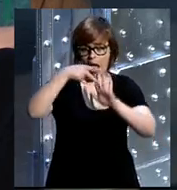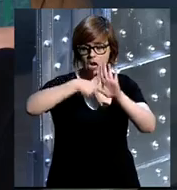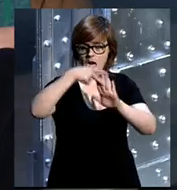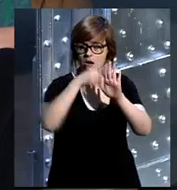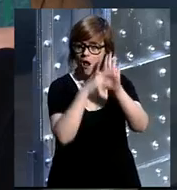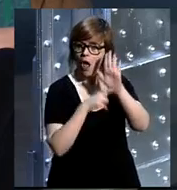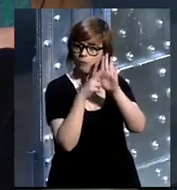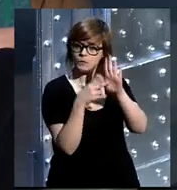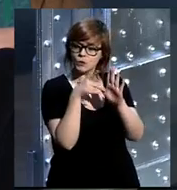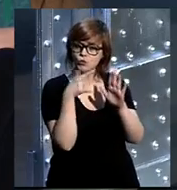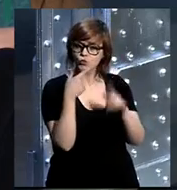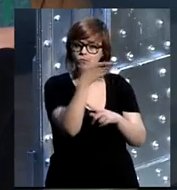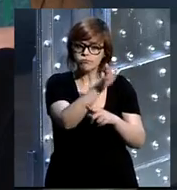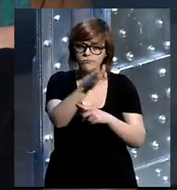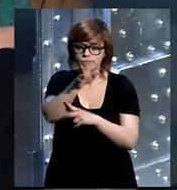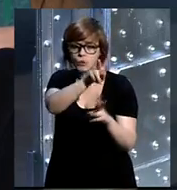consumidores.